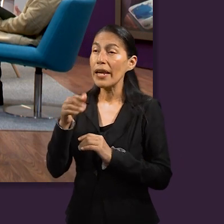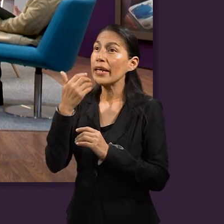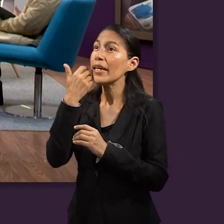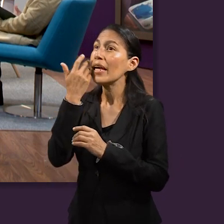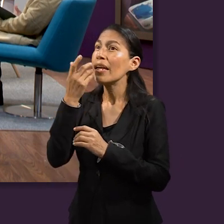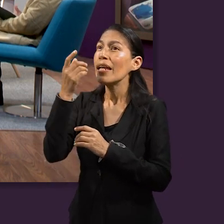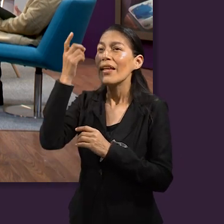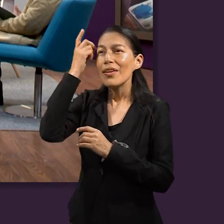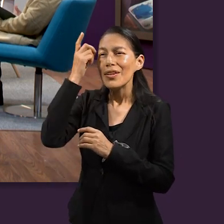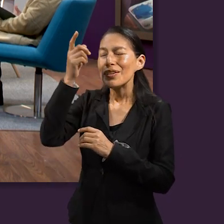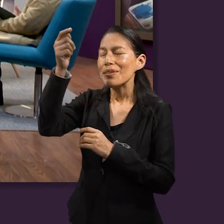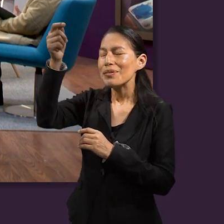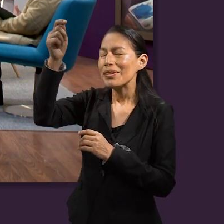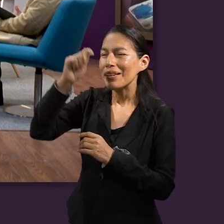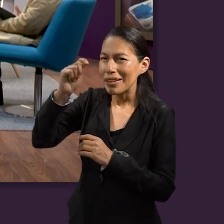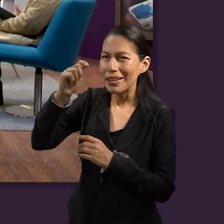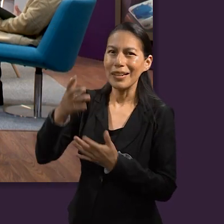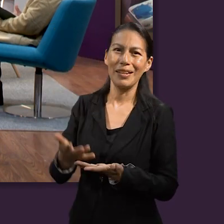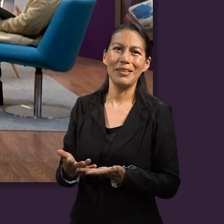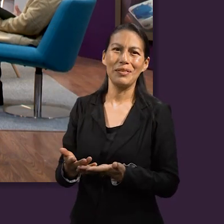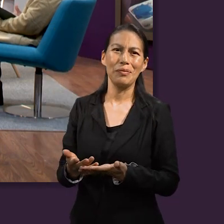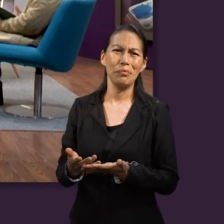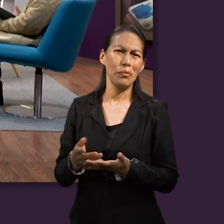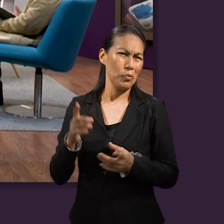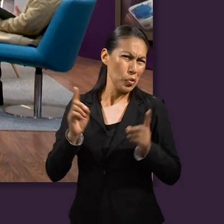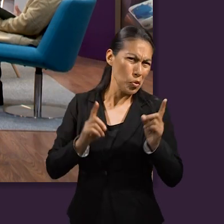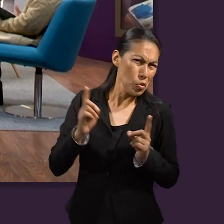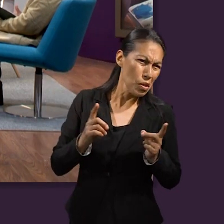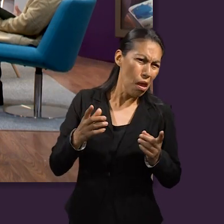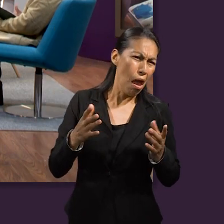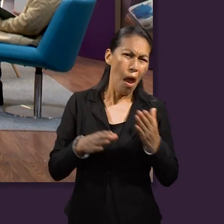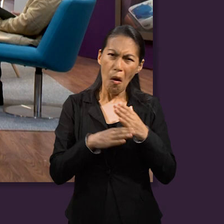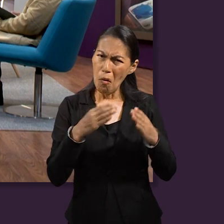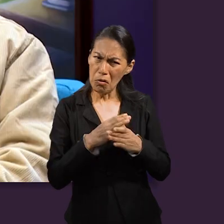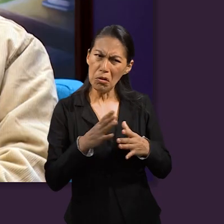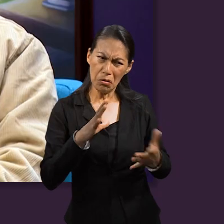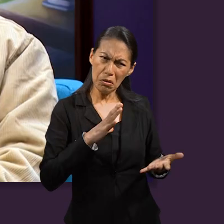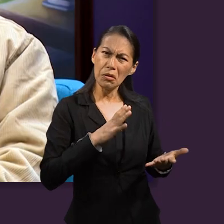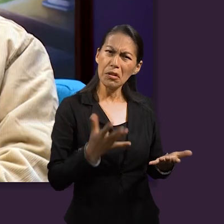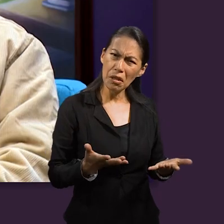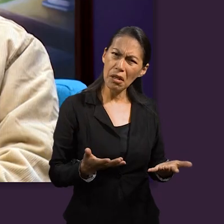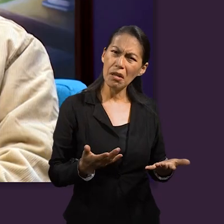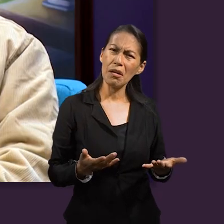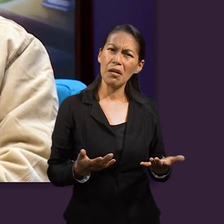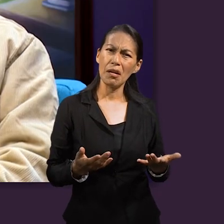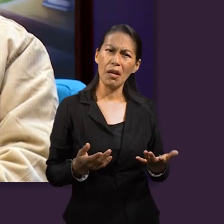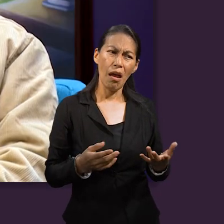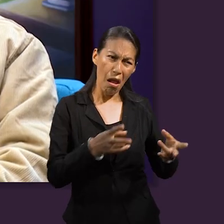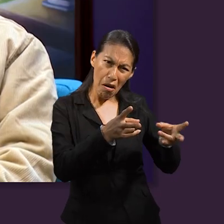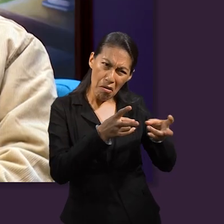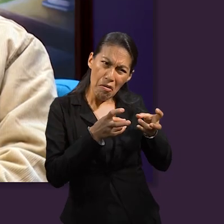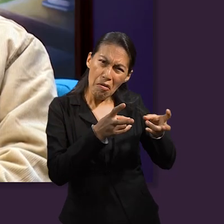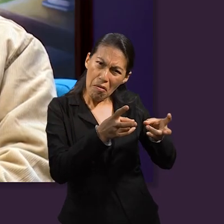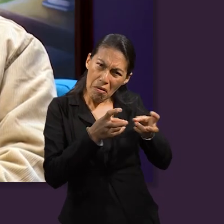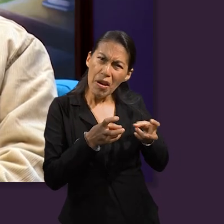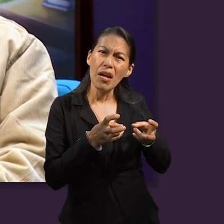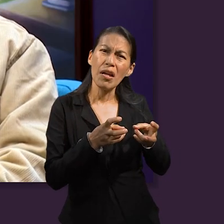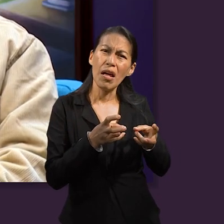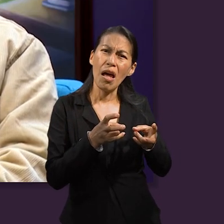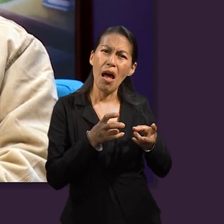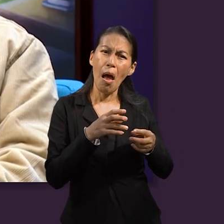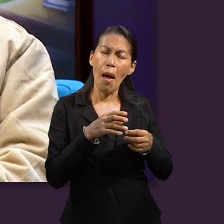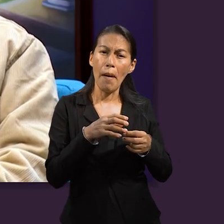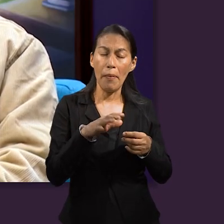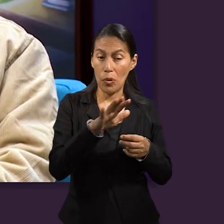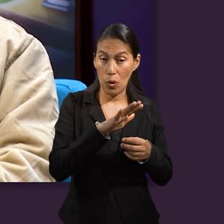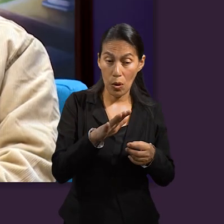de dios probablemente lo tenía todo probablemente por haber robado prácticamente